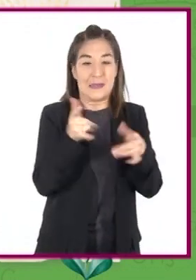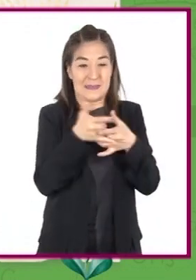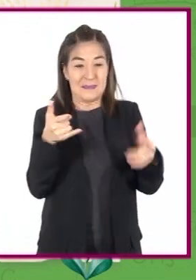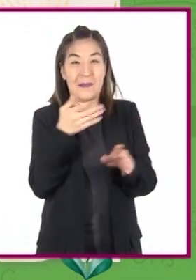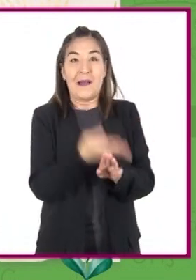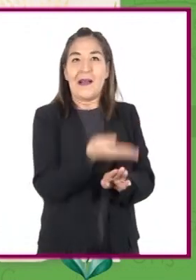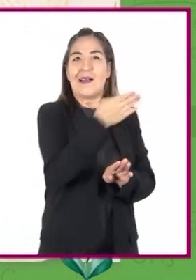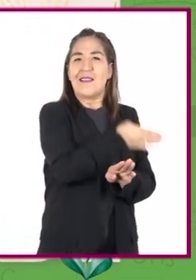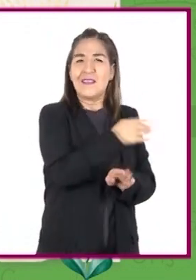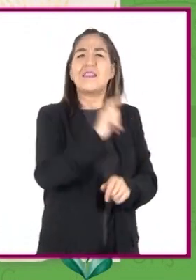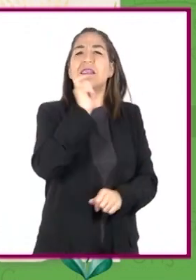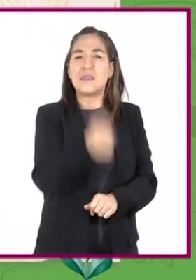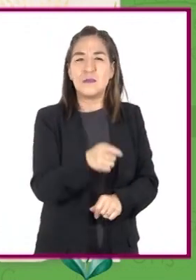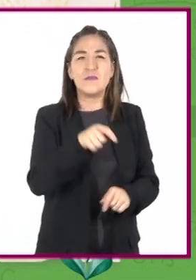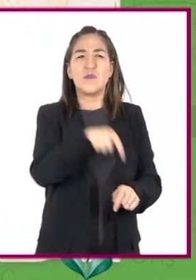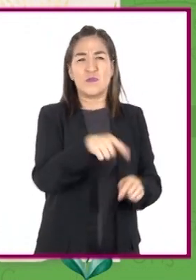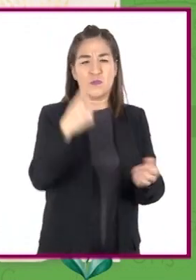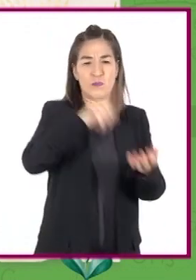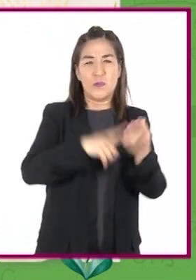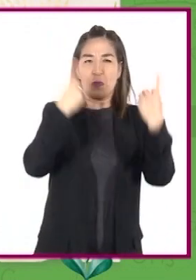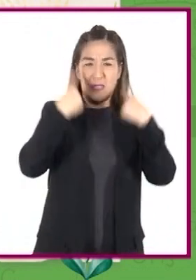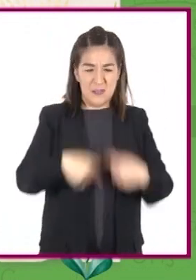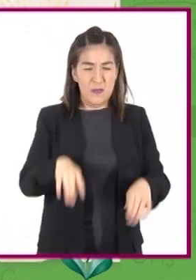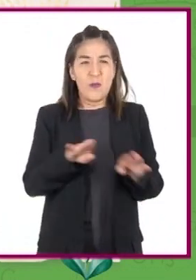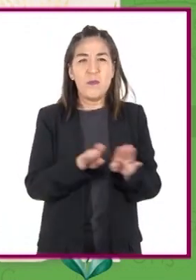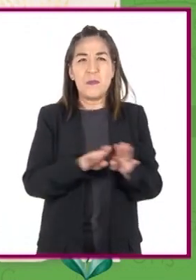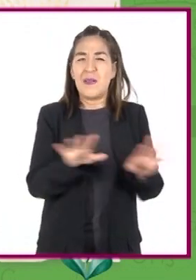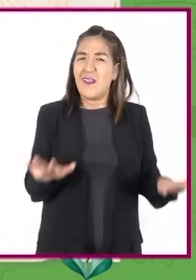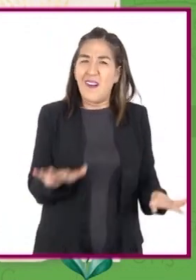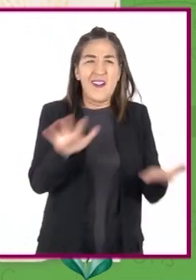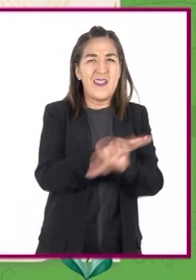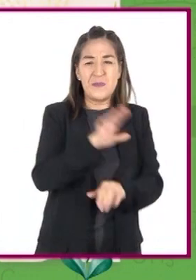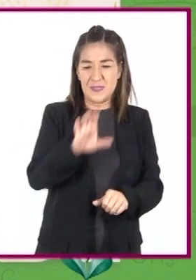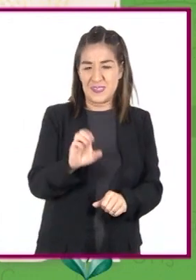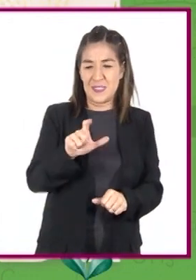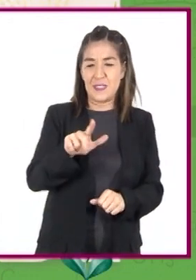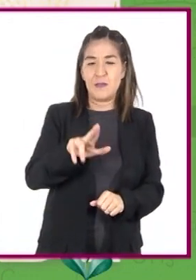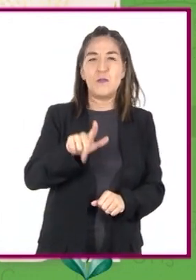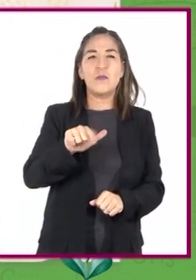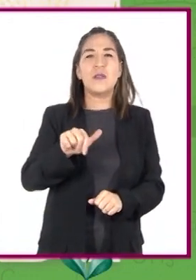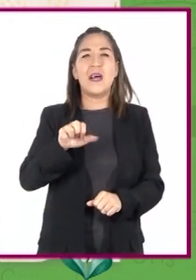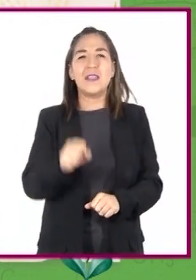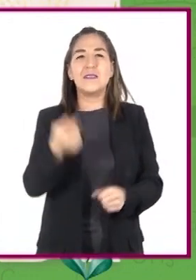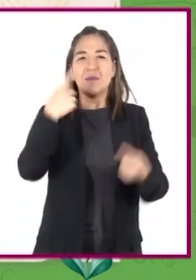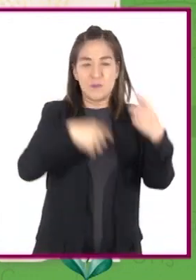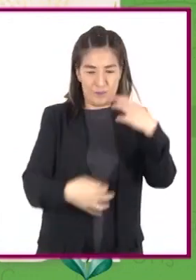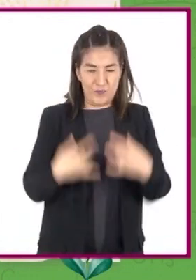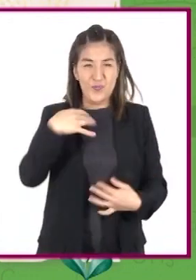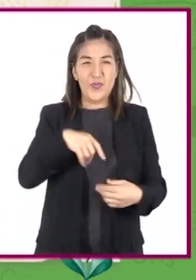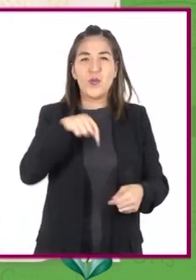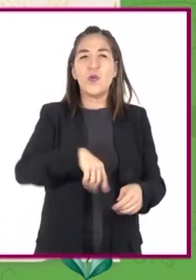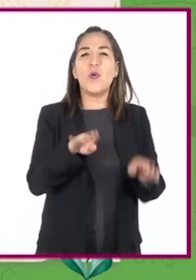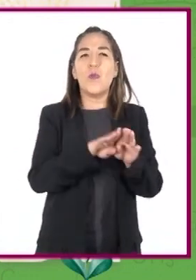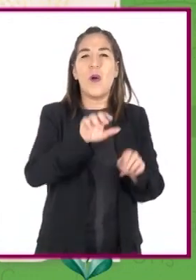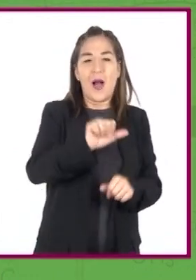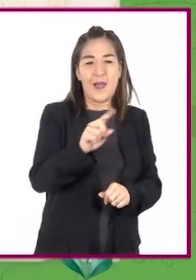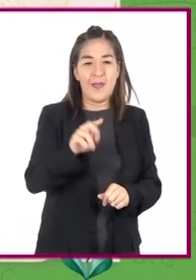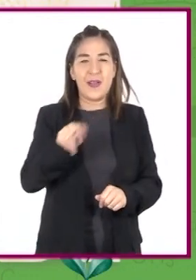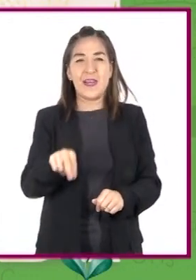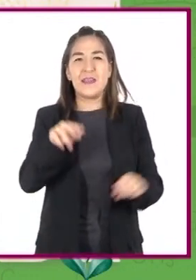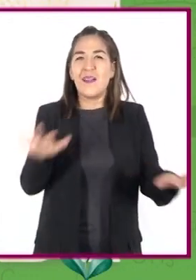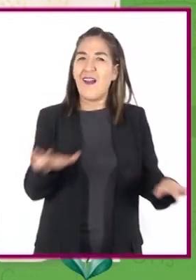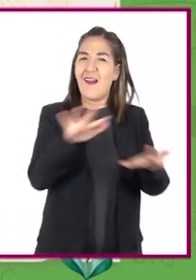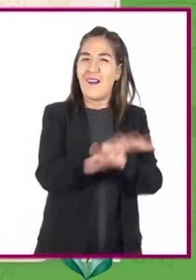antes, cuando una de sus células sufrió una alteración que hizo que dejara de obedecer su programa genético.